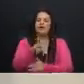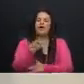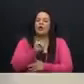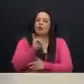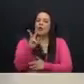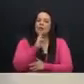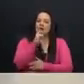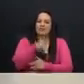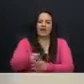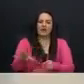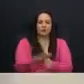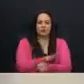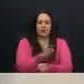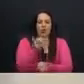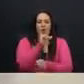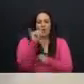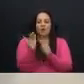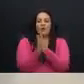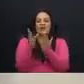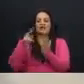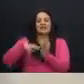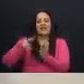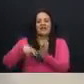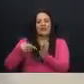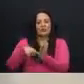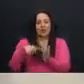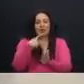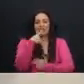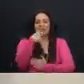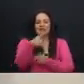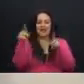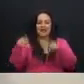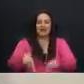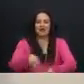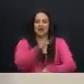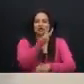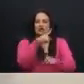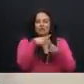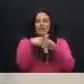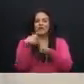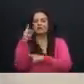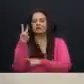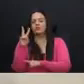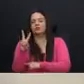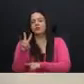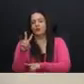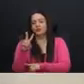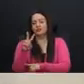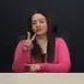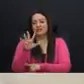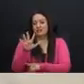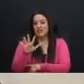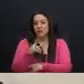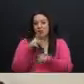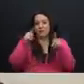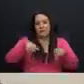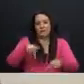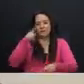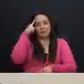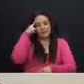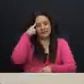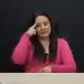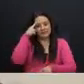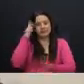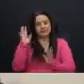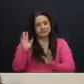absoluta tal y como en ese libro le decían a la gente que dos más dos de cinco pensando que la gente se lo iba a creer. Pues no, la